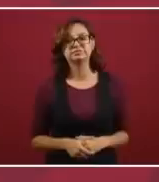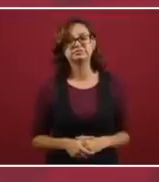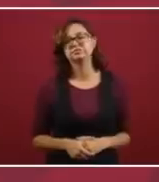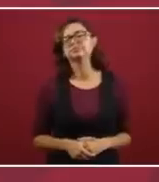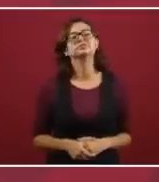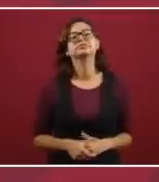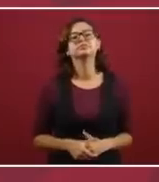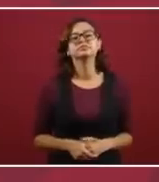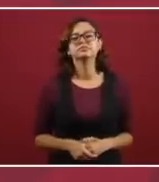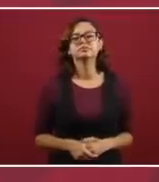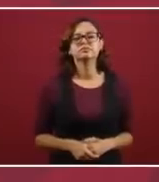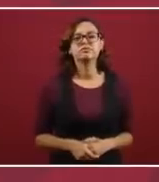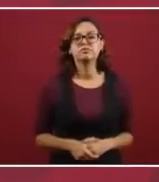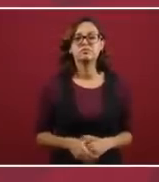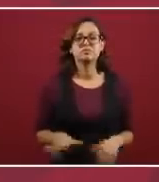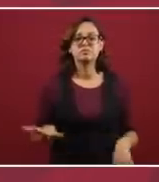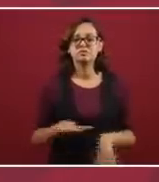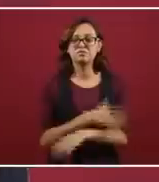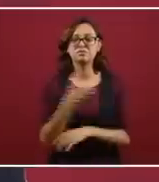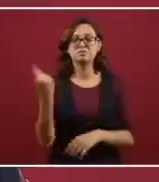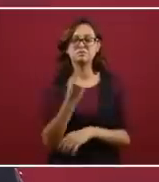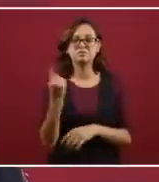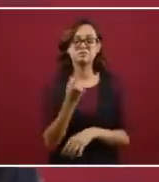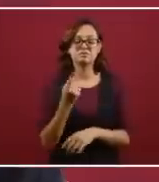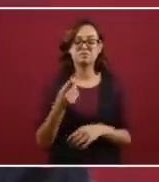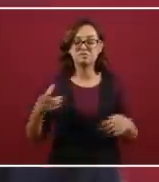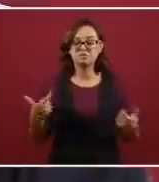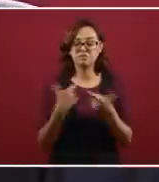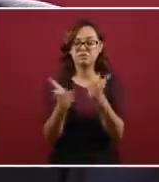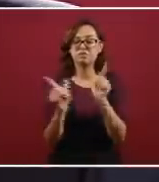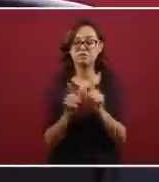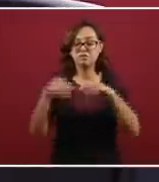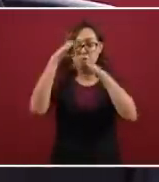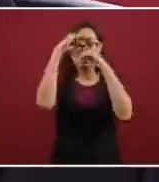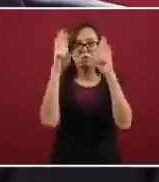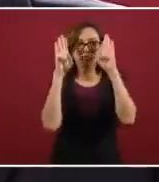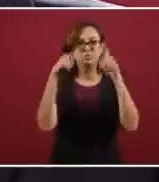varias manifestaciones, expresiones,